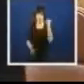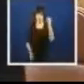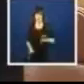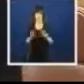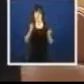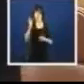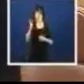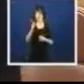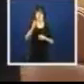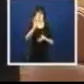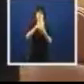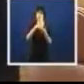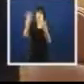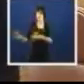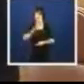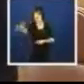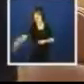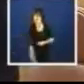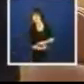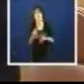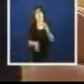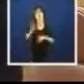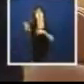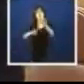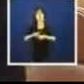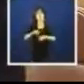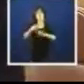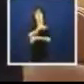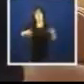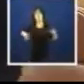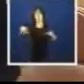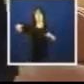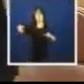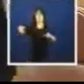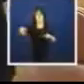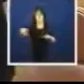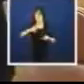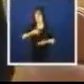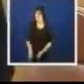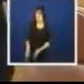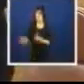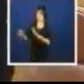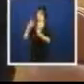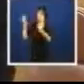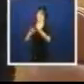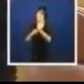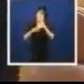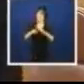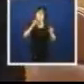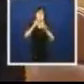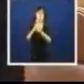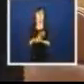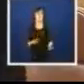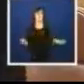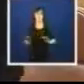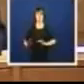de imputacións. A Xunta de Galicia, señor Feijó, ten legitimidade legal para iniciar os trámites para a disolución da